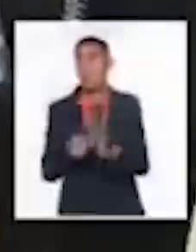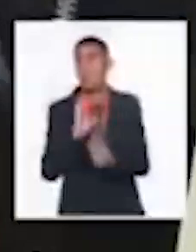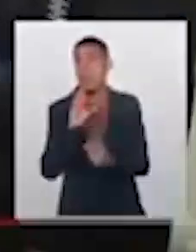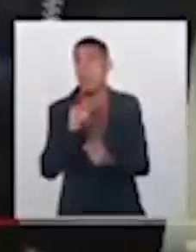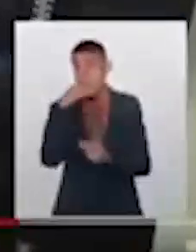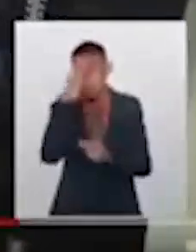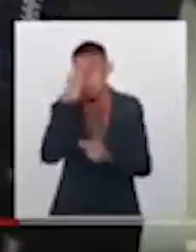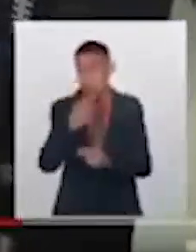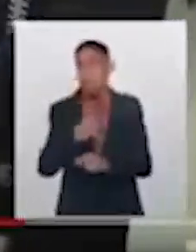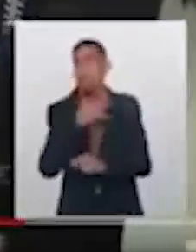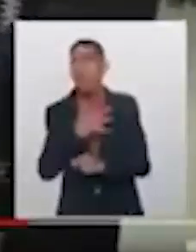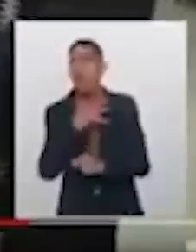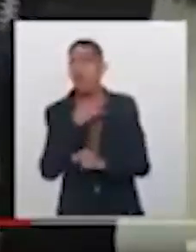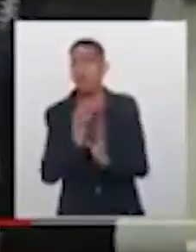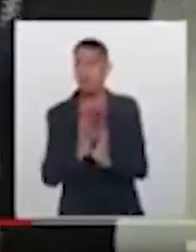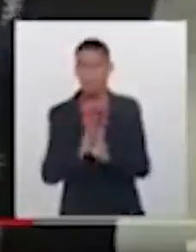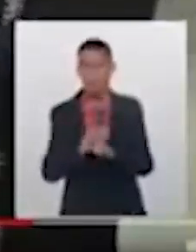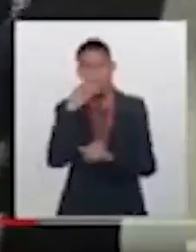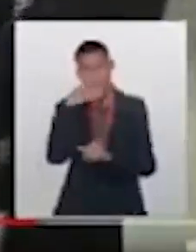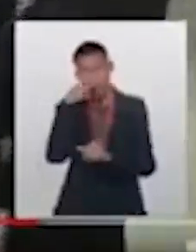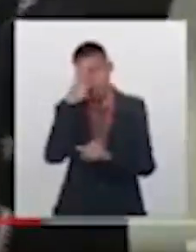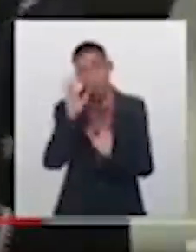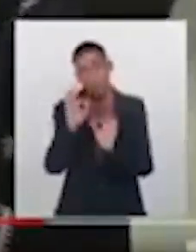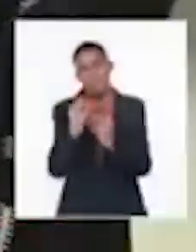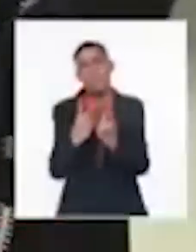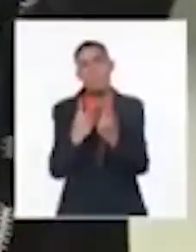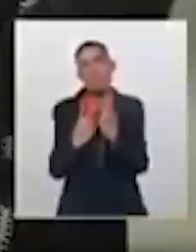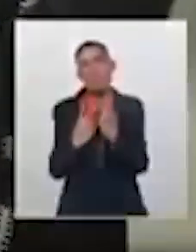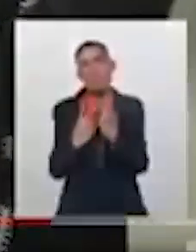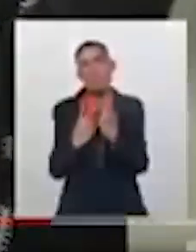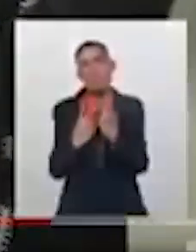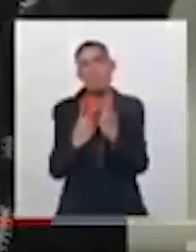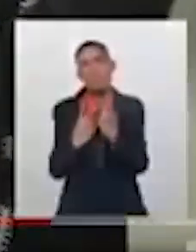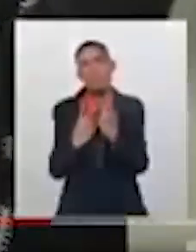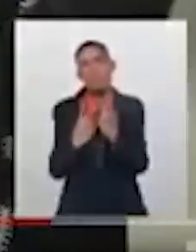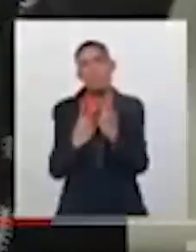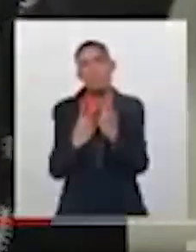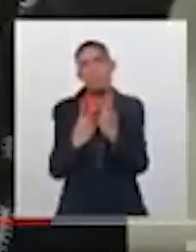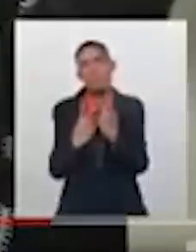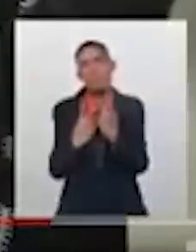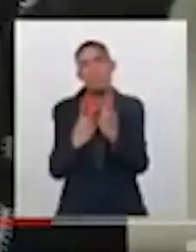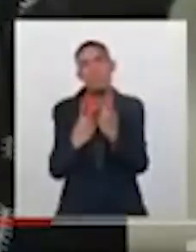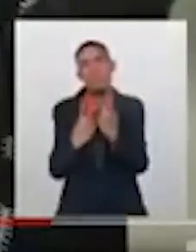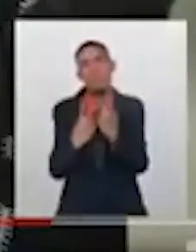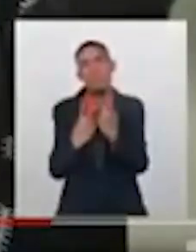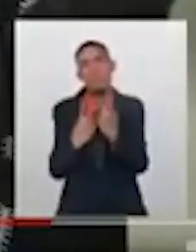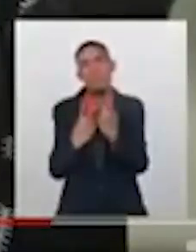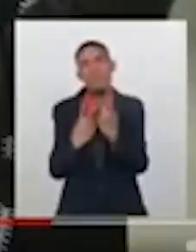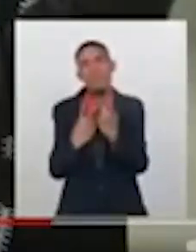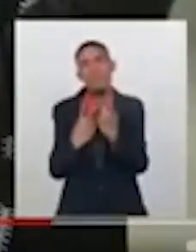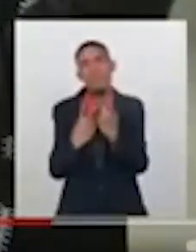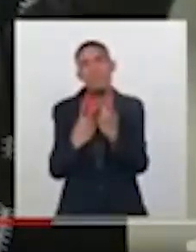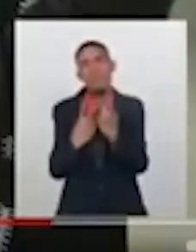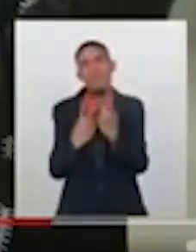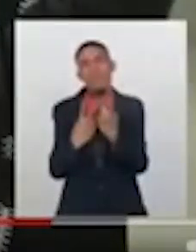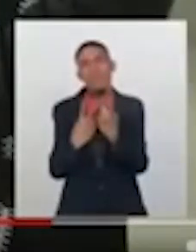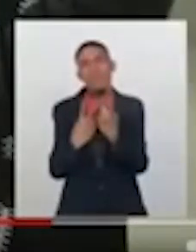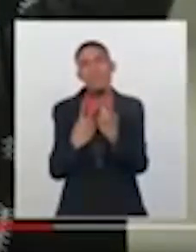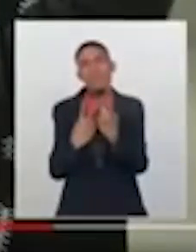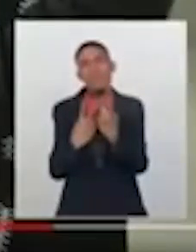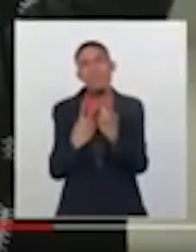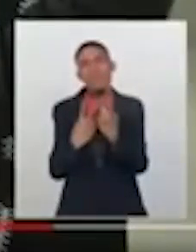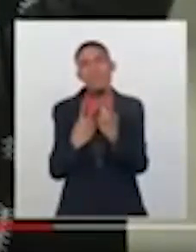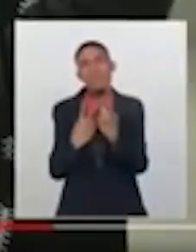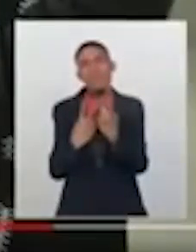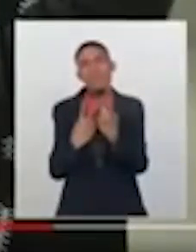escasez tiene carencias económicas no tiene miseria o sea Cuba no tiene miseria o sea un pueblo que está en un